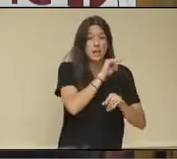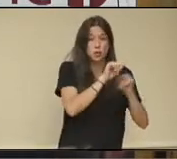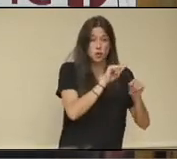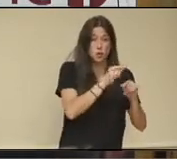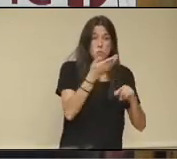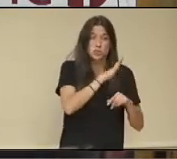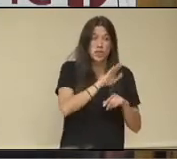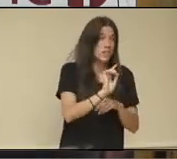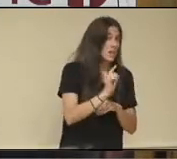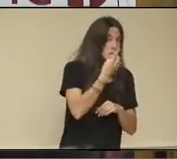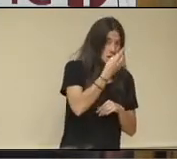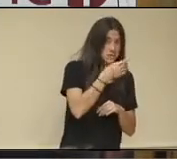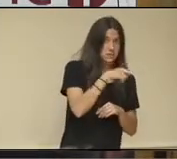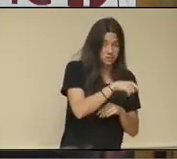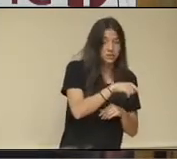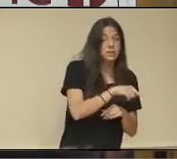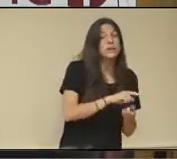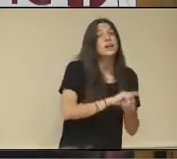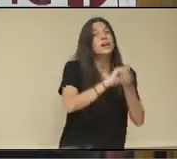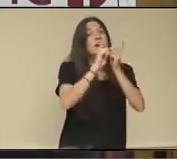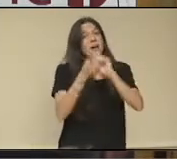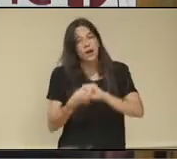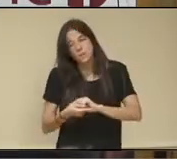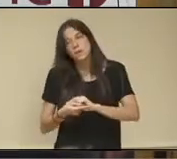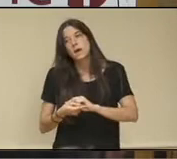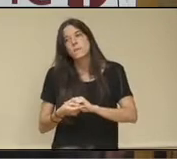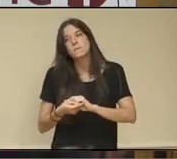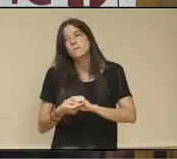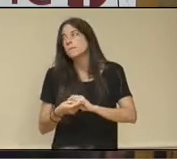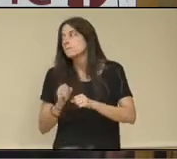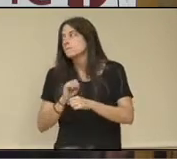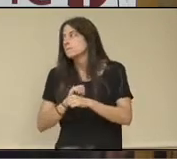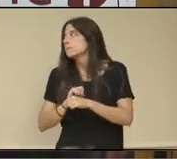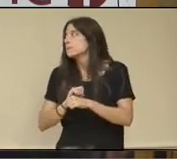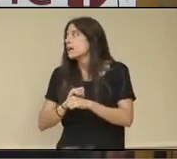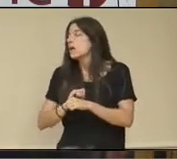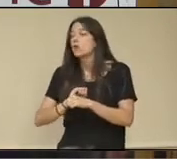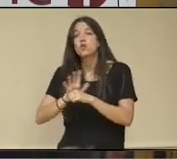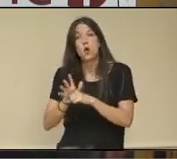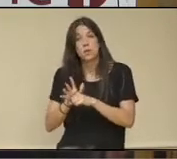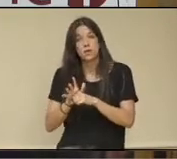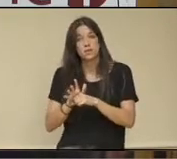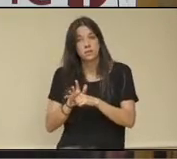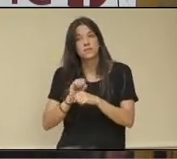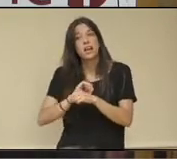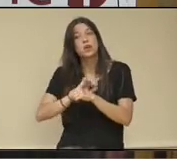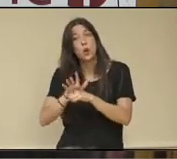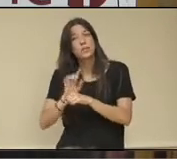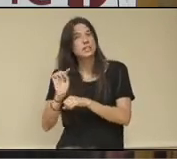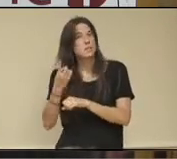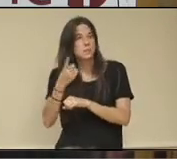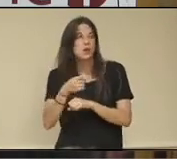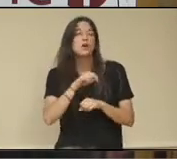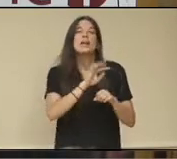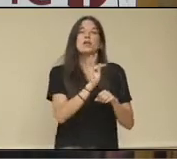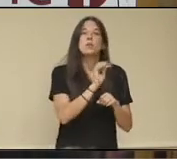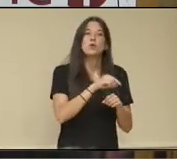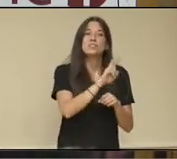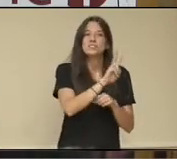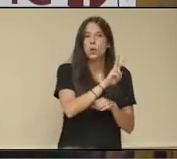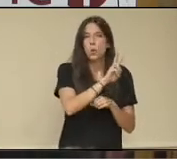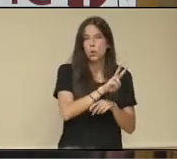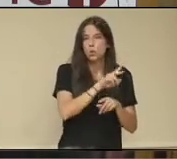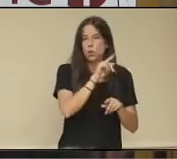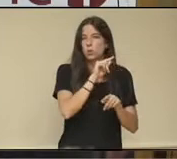mortalidad, porque es COVID, a el segundo patógeno. Estas son las cifras del último informe de la semana pasada de